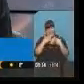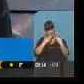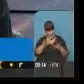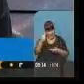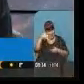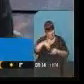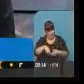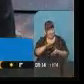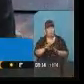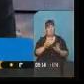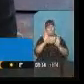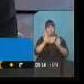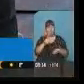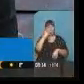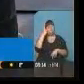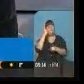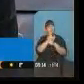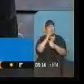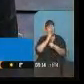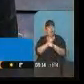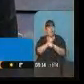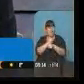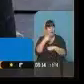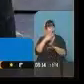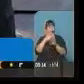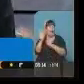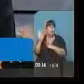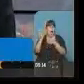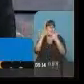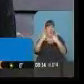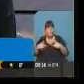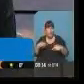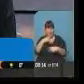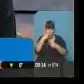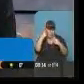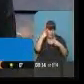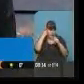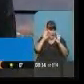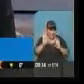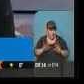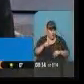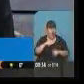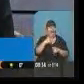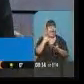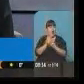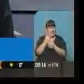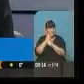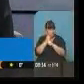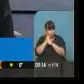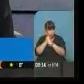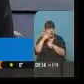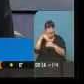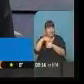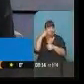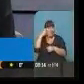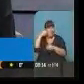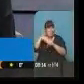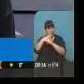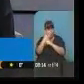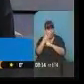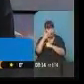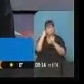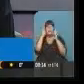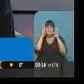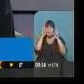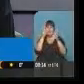por acompañarnos a dar primera tarea que más allá de los proyectos que usted tiene en mente y que estaba trabajando en el parlasur primera